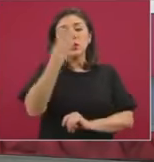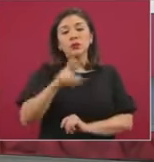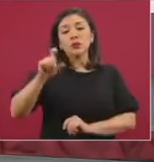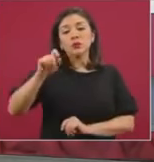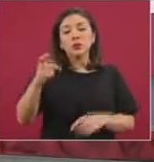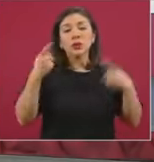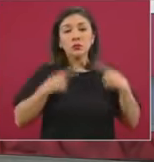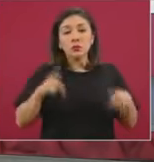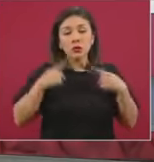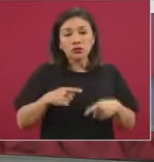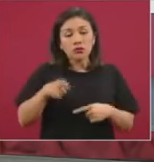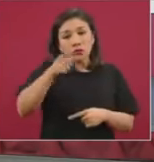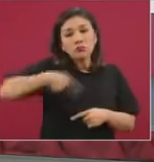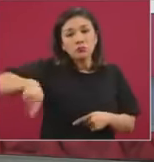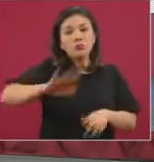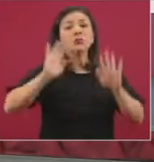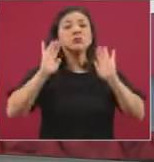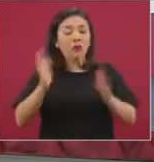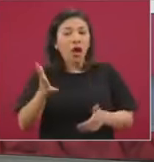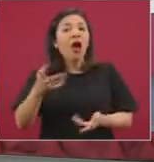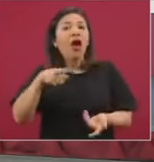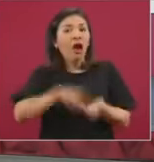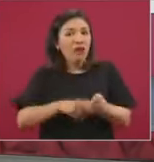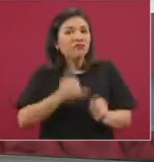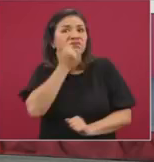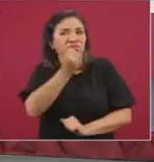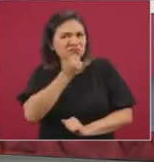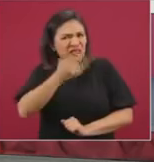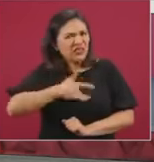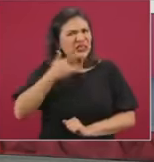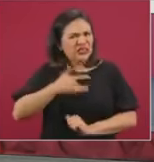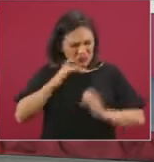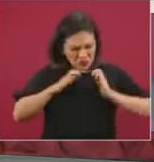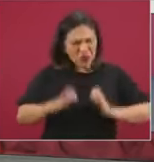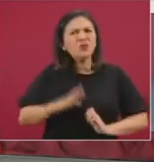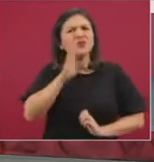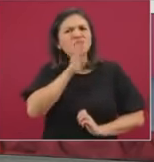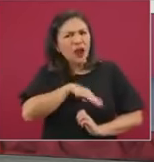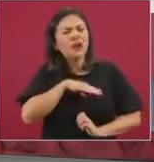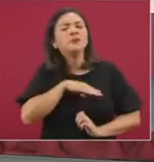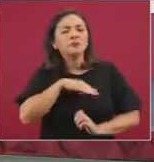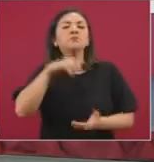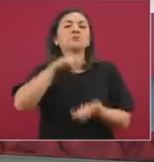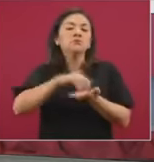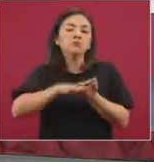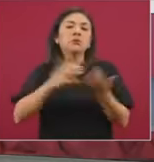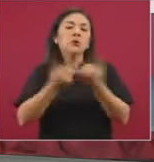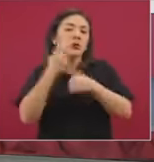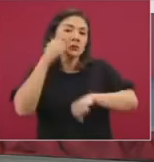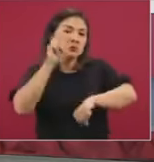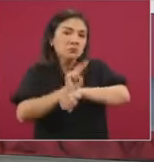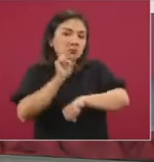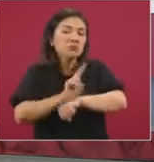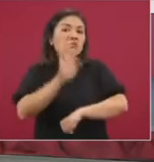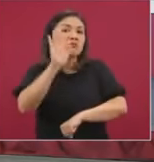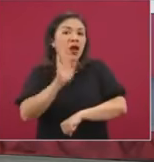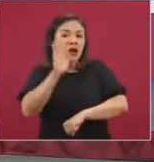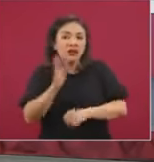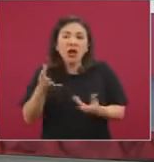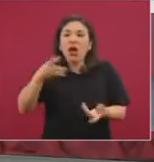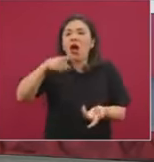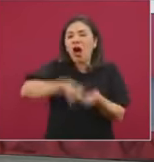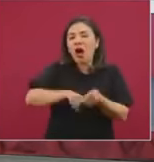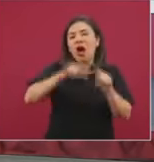199.420 personas que sí entraron, sí tuvieron un cuadro sintomático, y por eso se están vigilando como parte de la